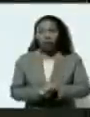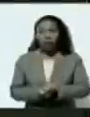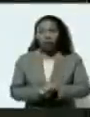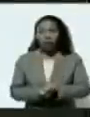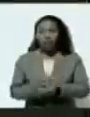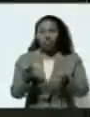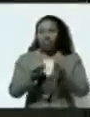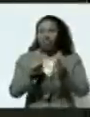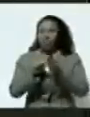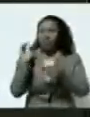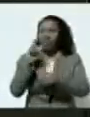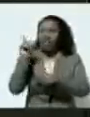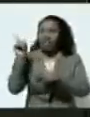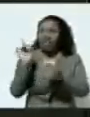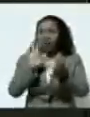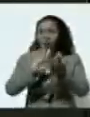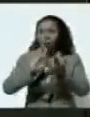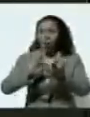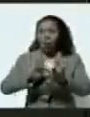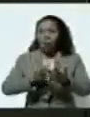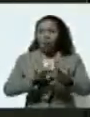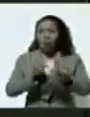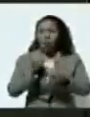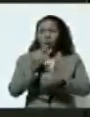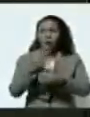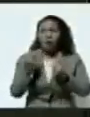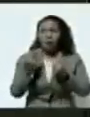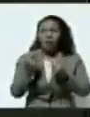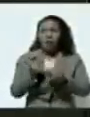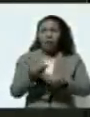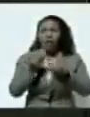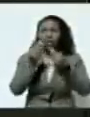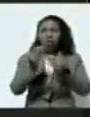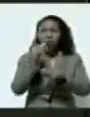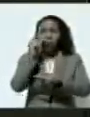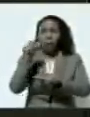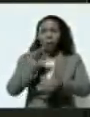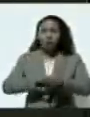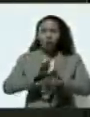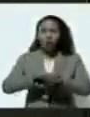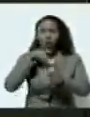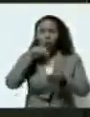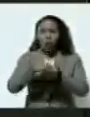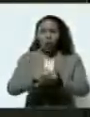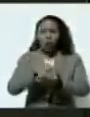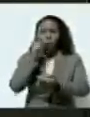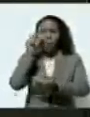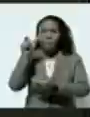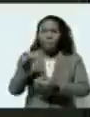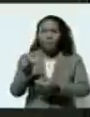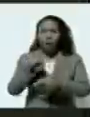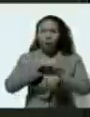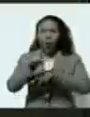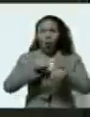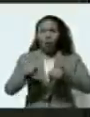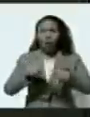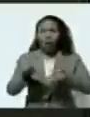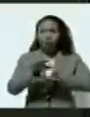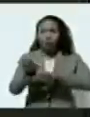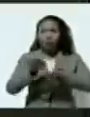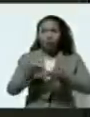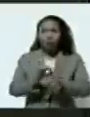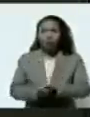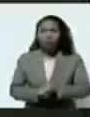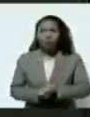de dónde provenía esa relación. ¿Cuánta plata les entregó Garófalo? ¿Por qué nombraron a Garófalo coordinador municipal